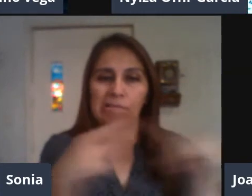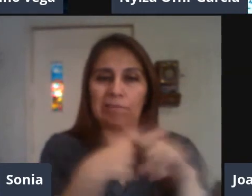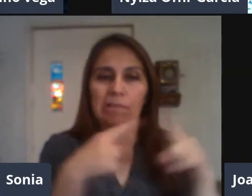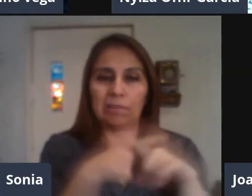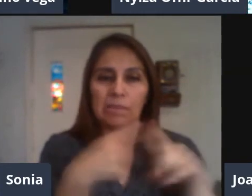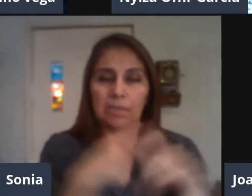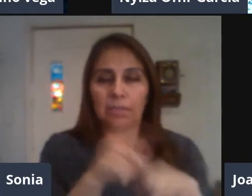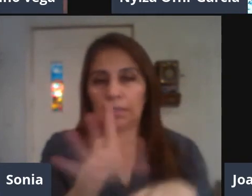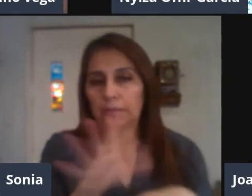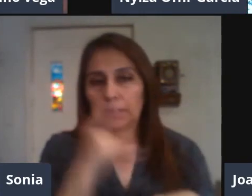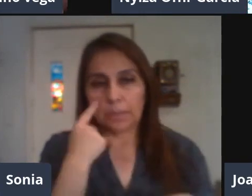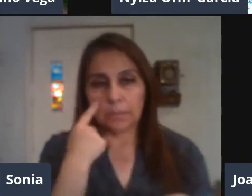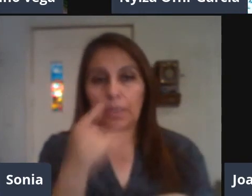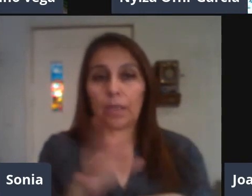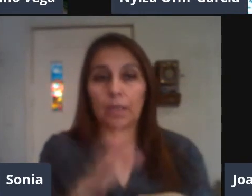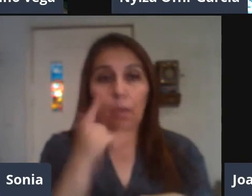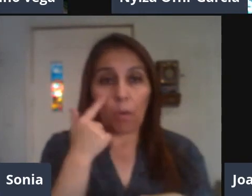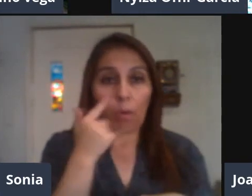en cuenta